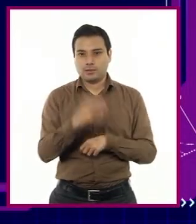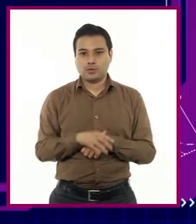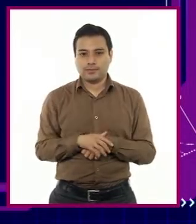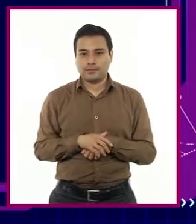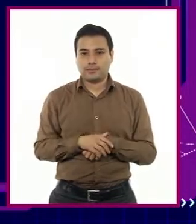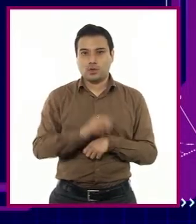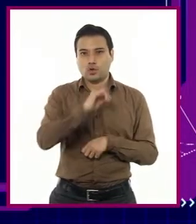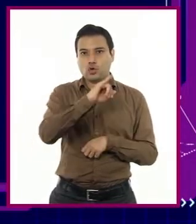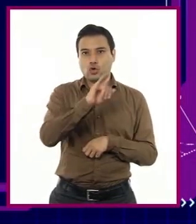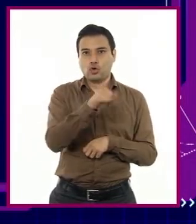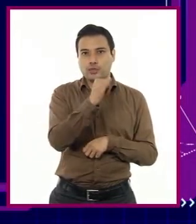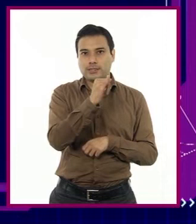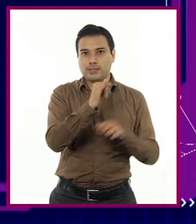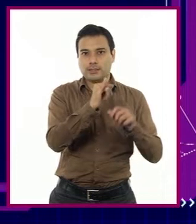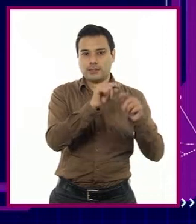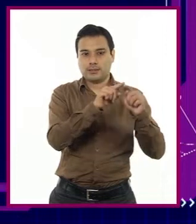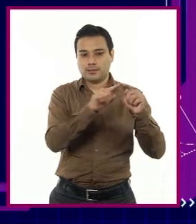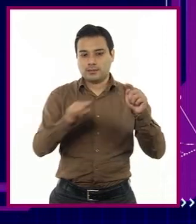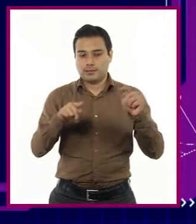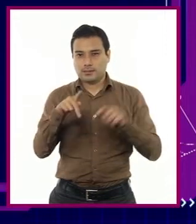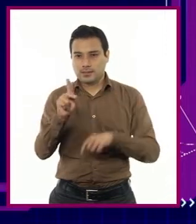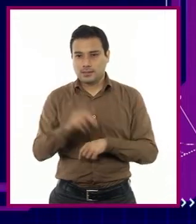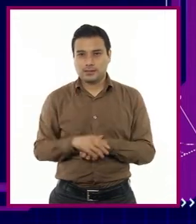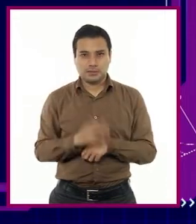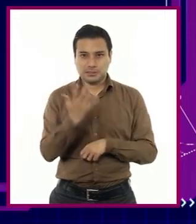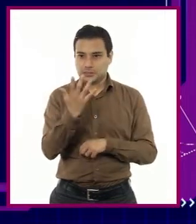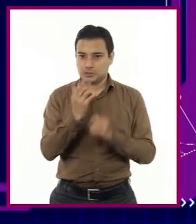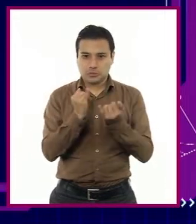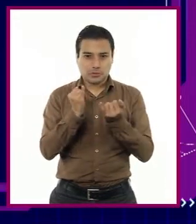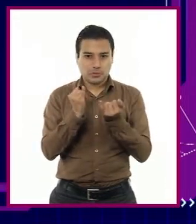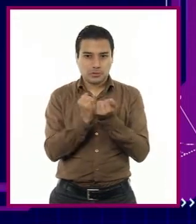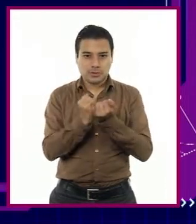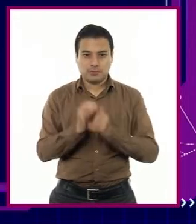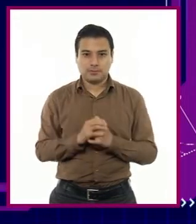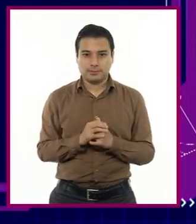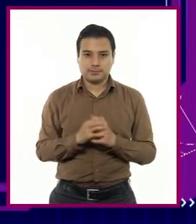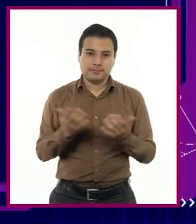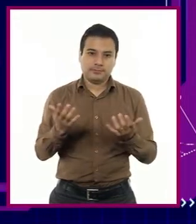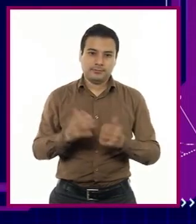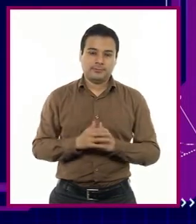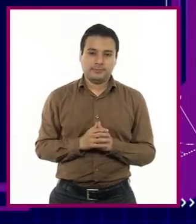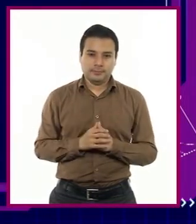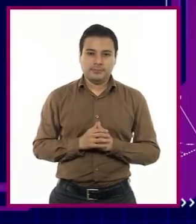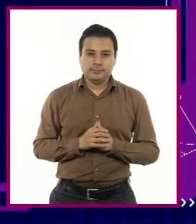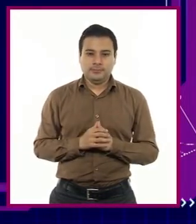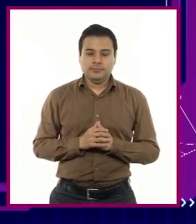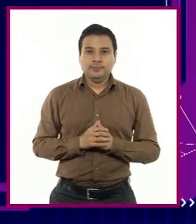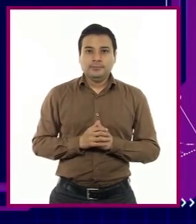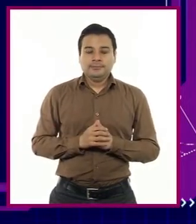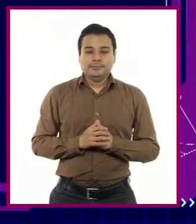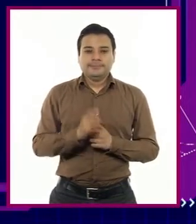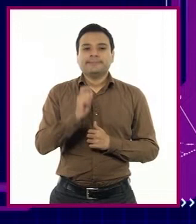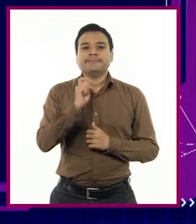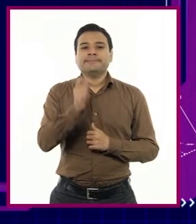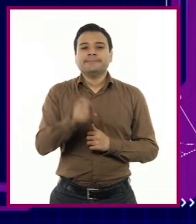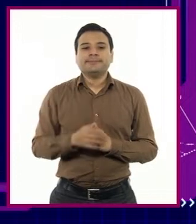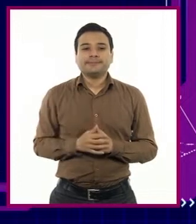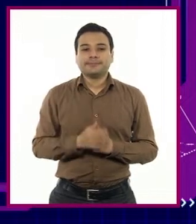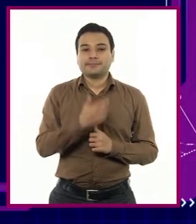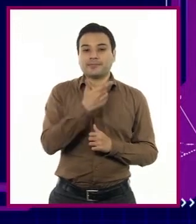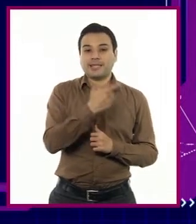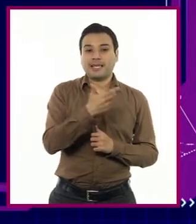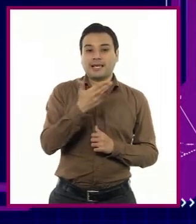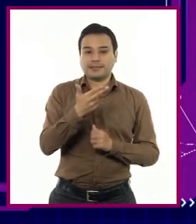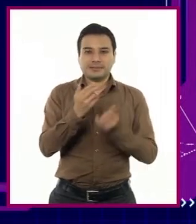la misma medida tenemos el lado HI y el lado KL de 5. Por lo tanto, el lado GH